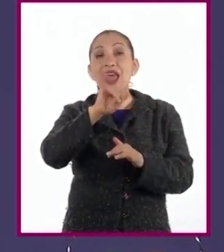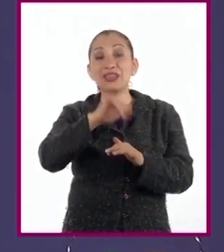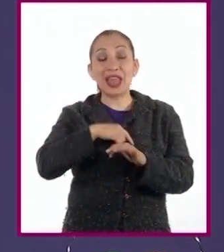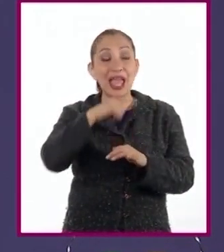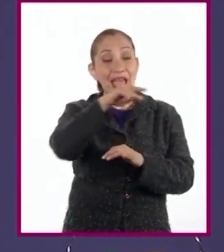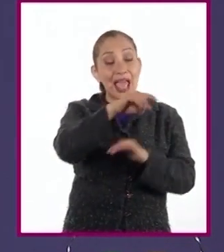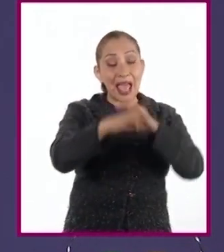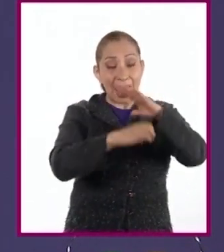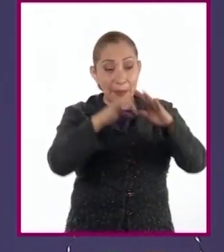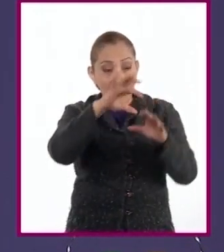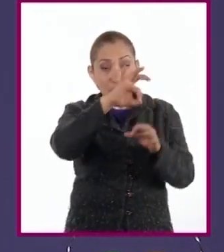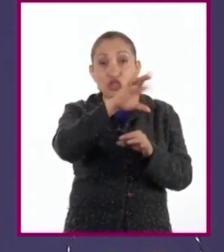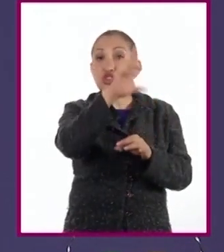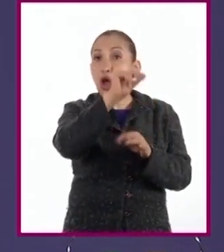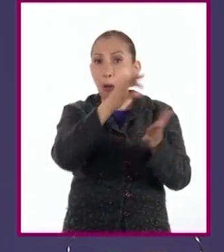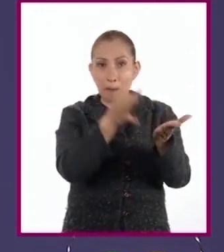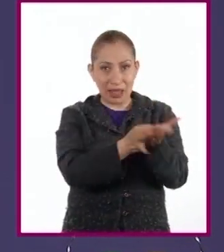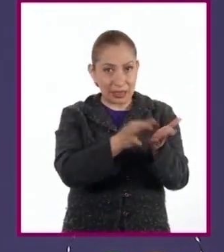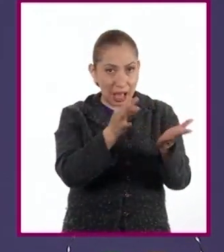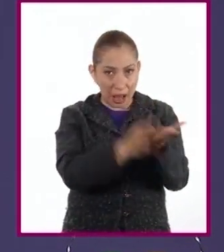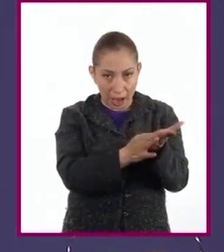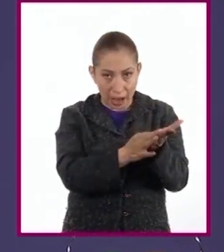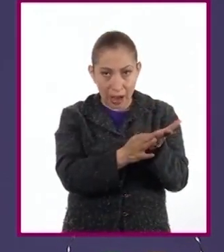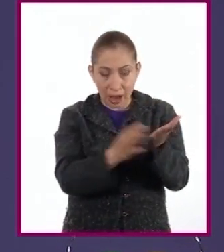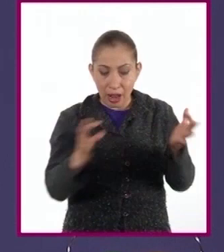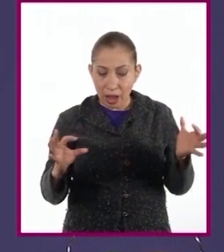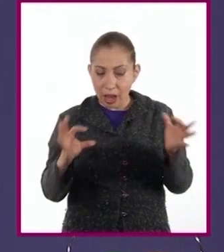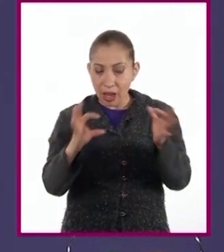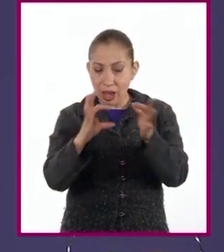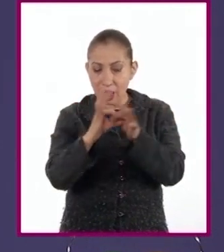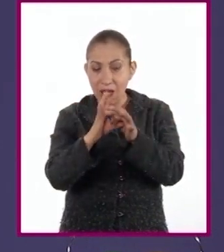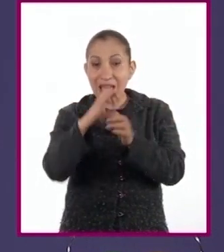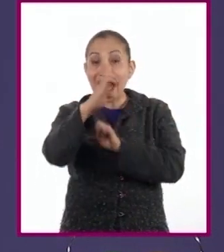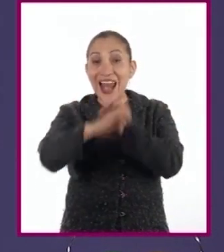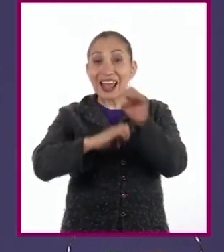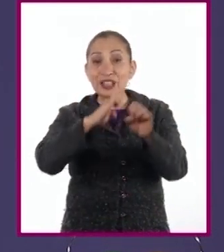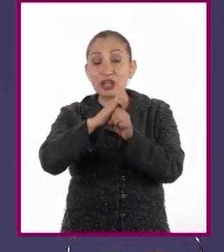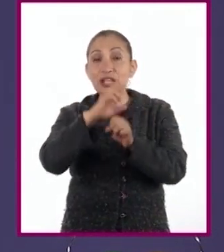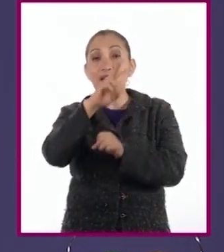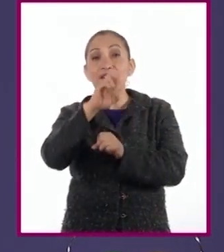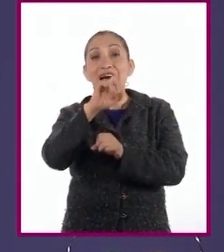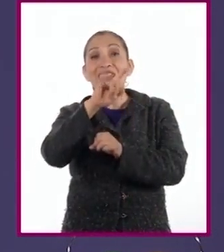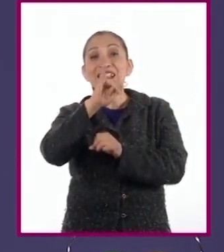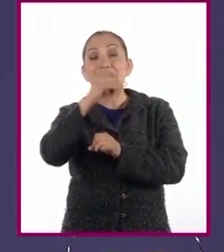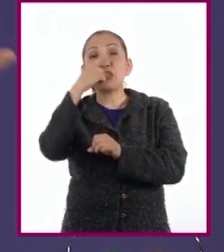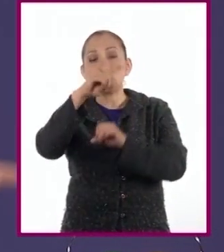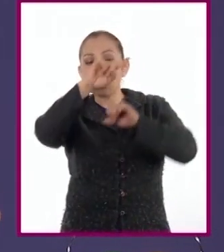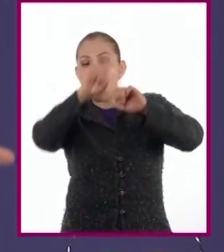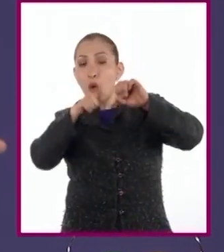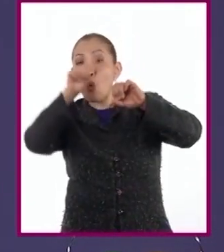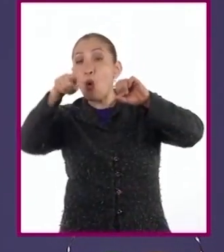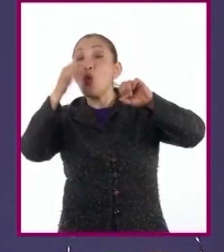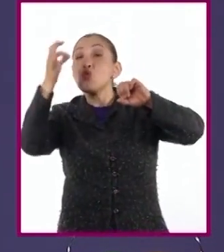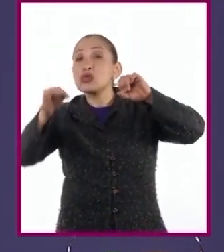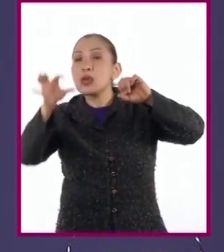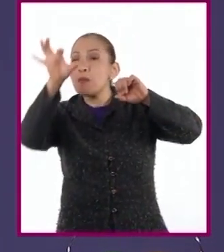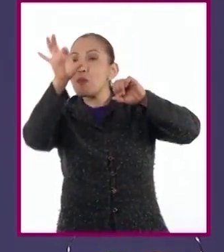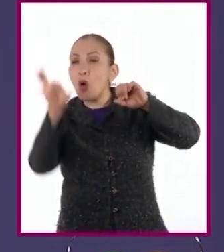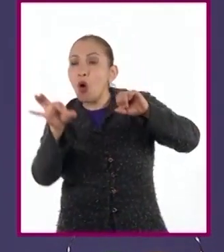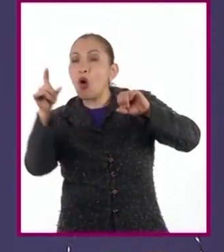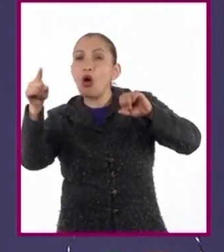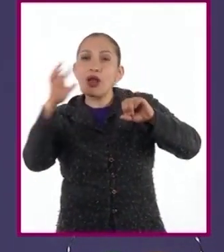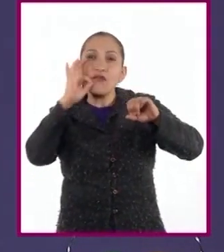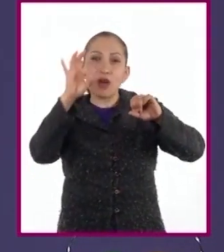entre elementos no metálicos, compartiendo los electrones de valencia de su capa más externa con base